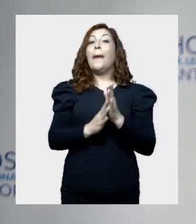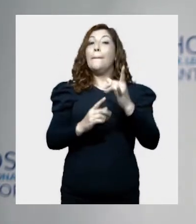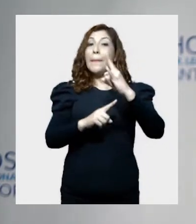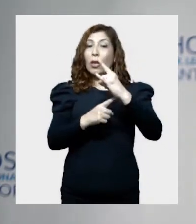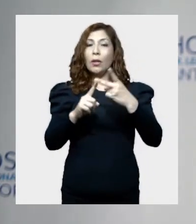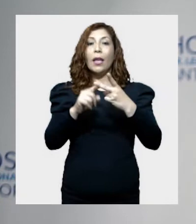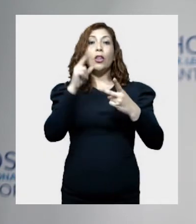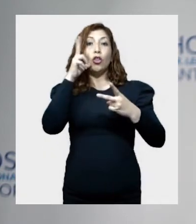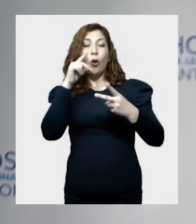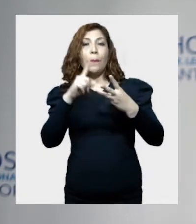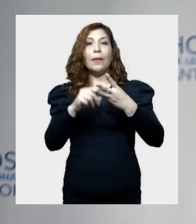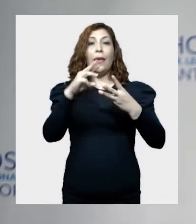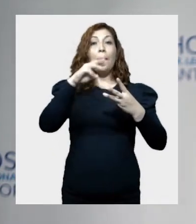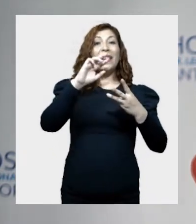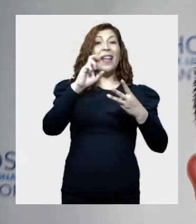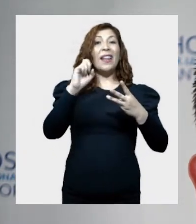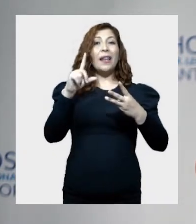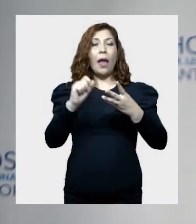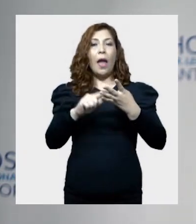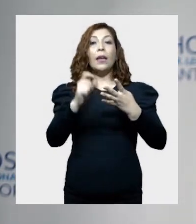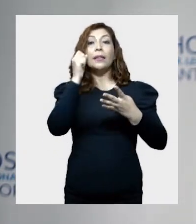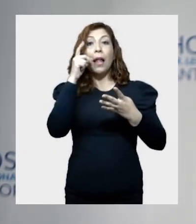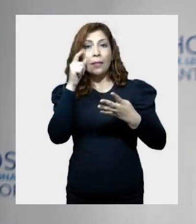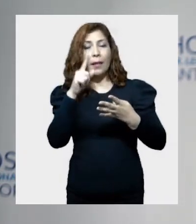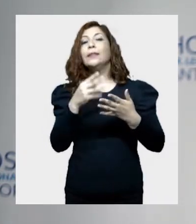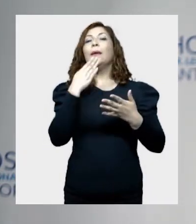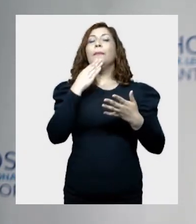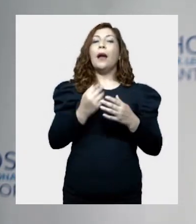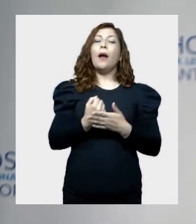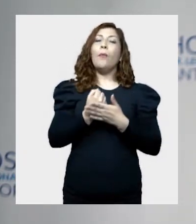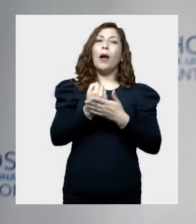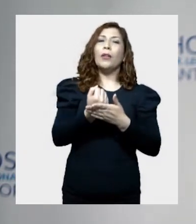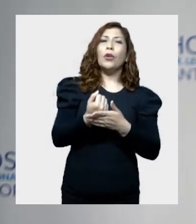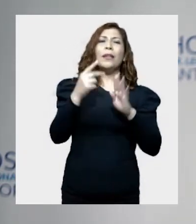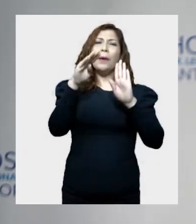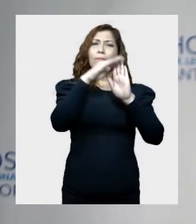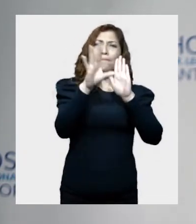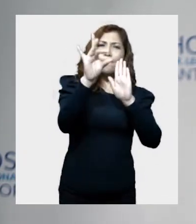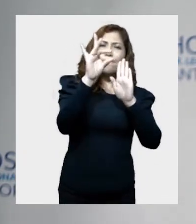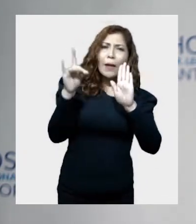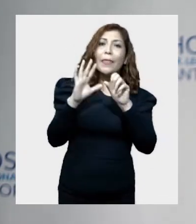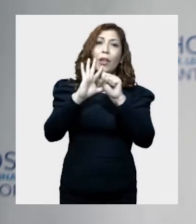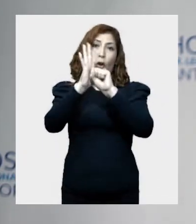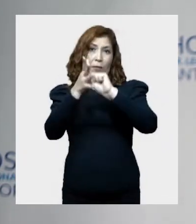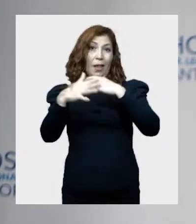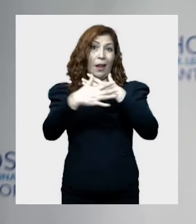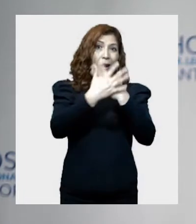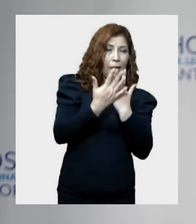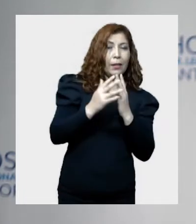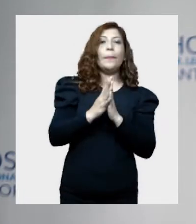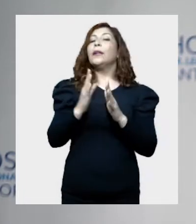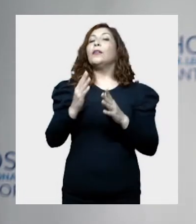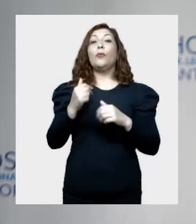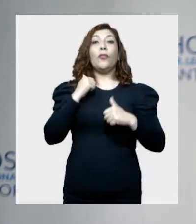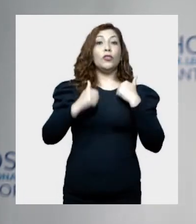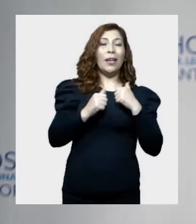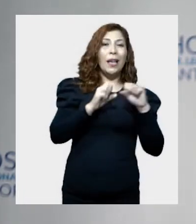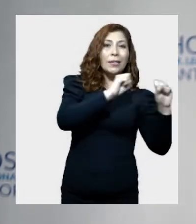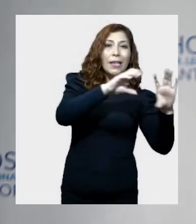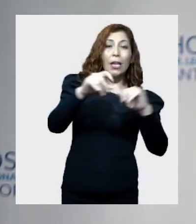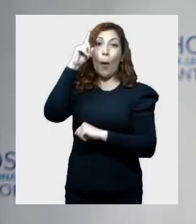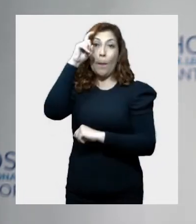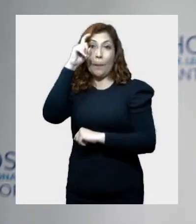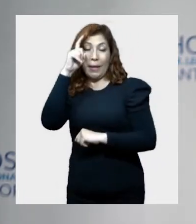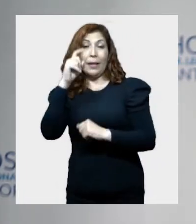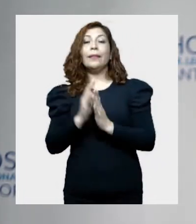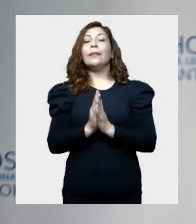María Elena y Taltal, aportando al diagnóstico de COVID en la red. Además, nuestros profesionales capacitaron a colegas del Hospital